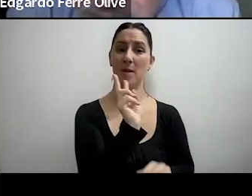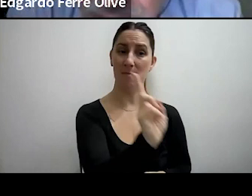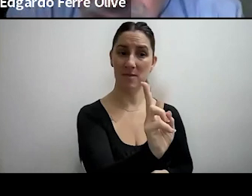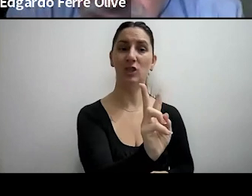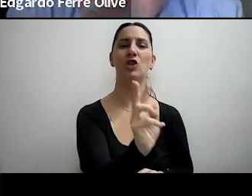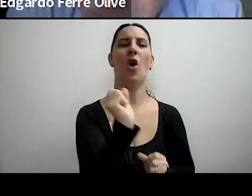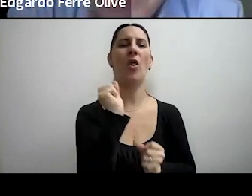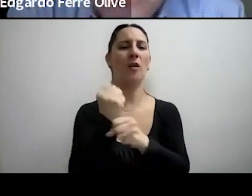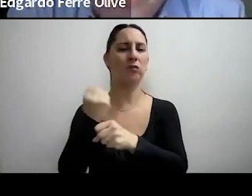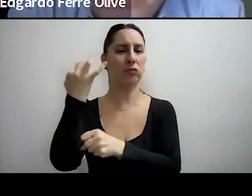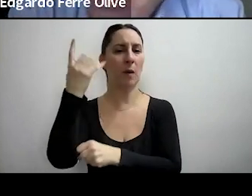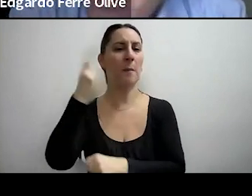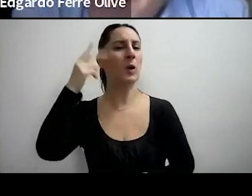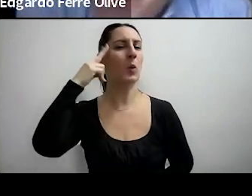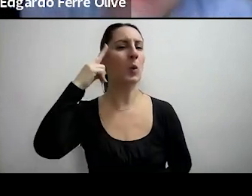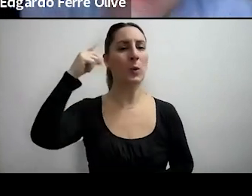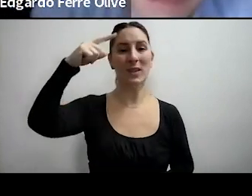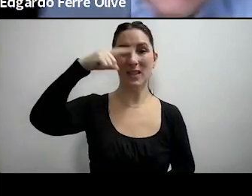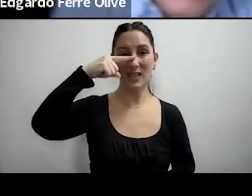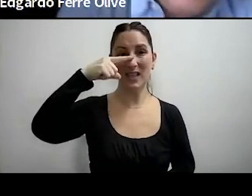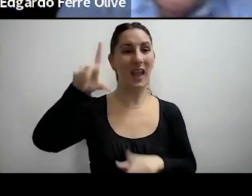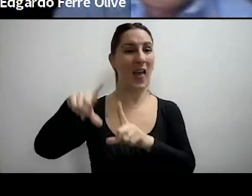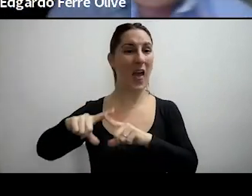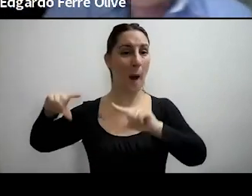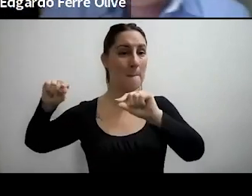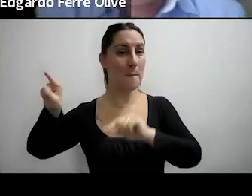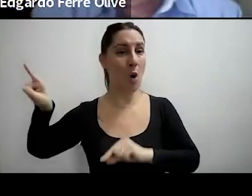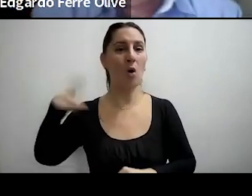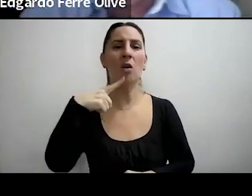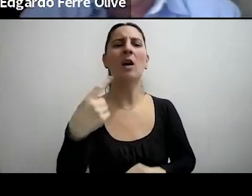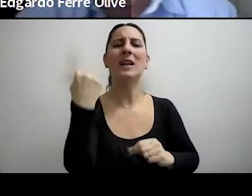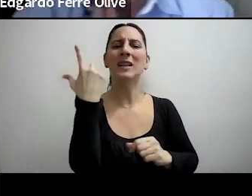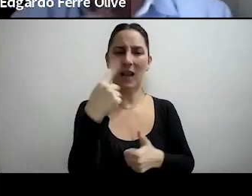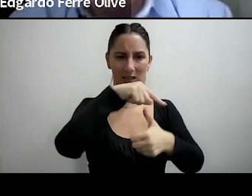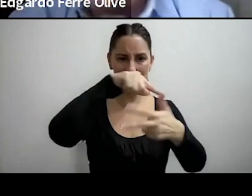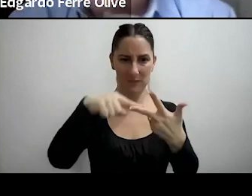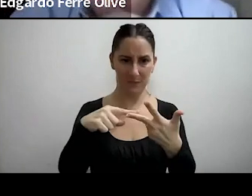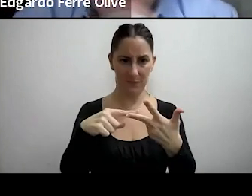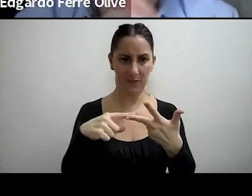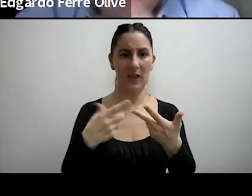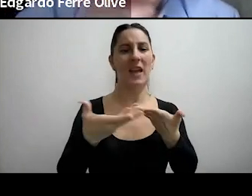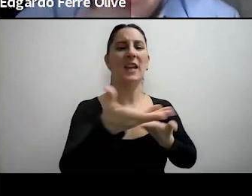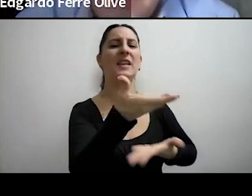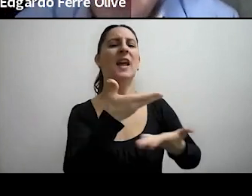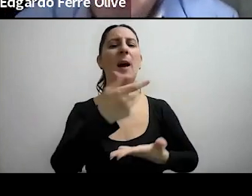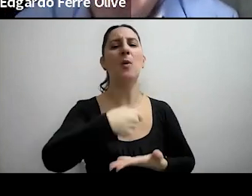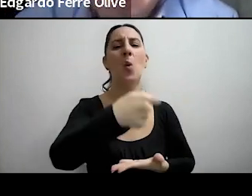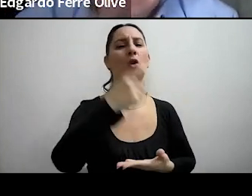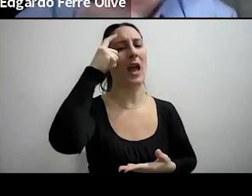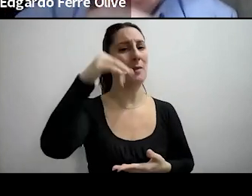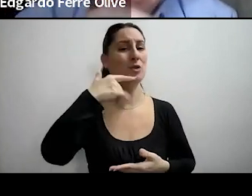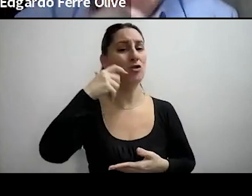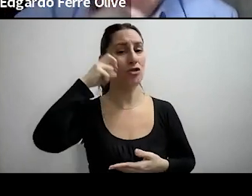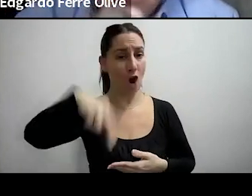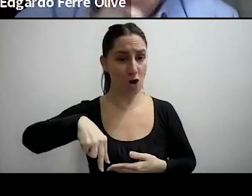Básicamente en el año 97, en el protocolo de Kioto en Japón, se establecieron 3 tipos de aspectos. Intercambio de cuotas de emisión entre